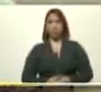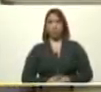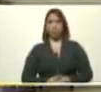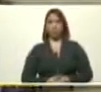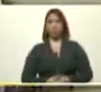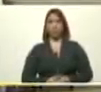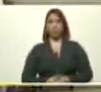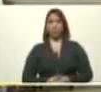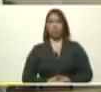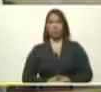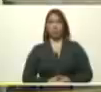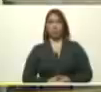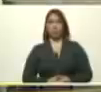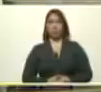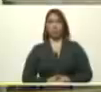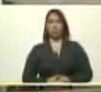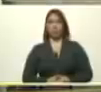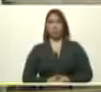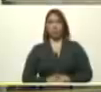el viceprimerministro